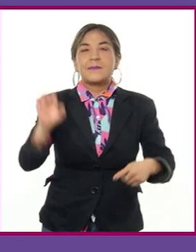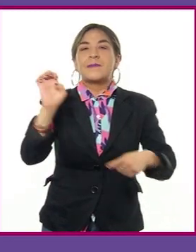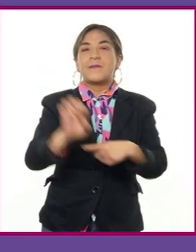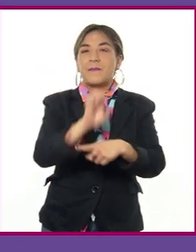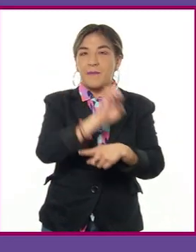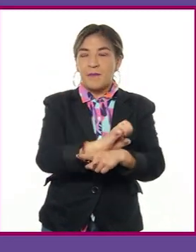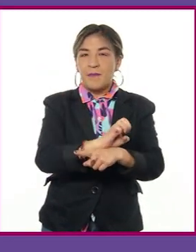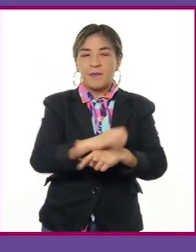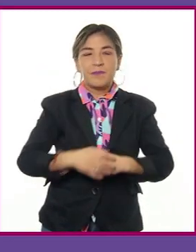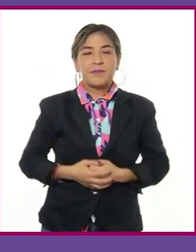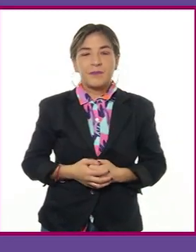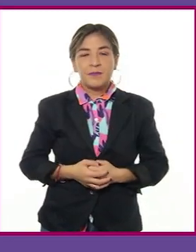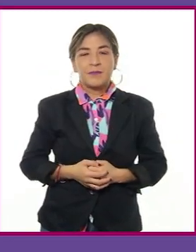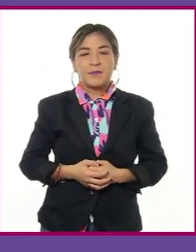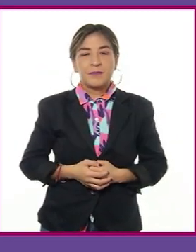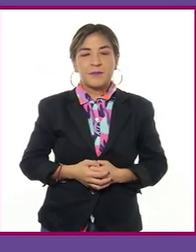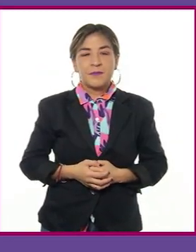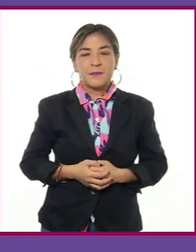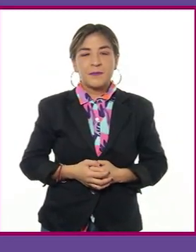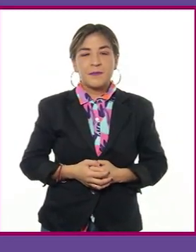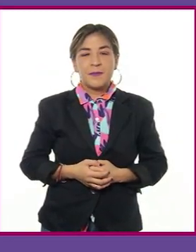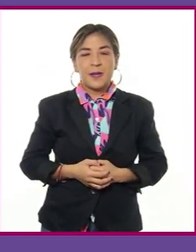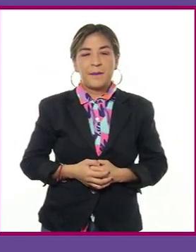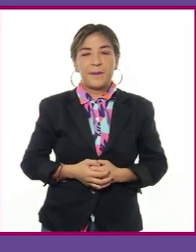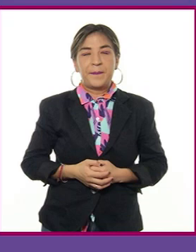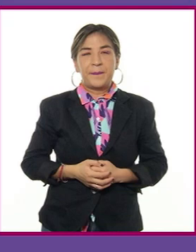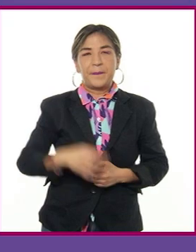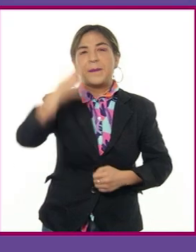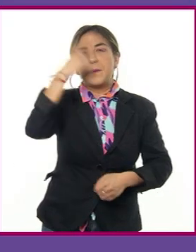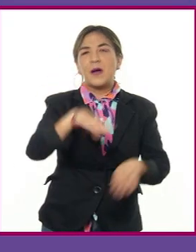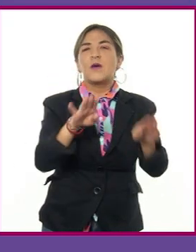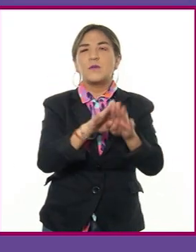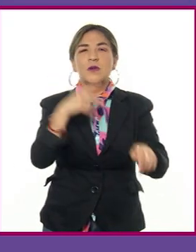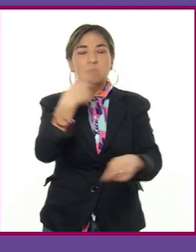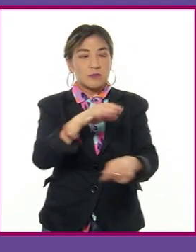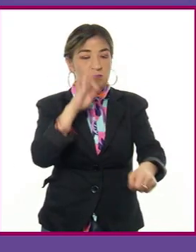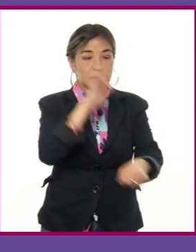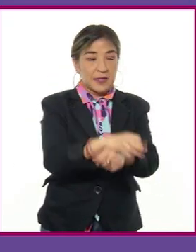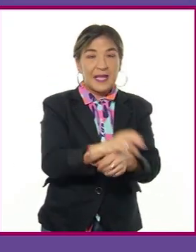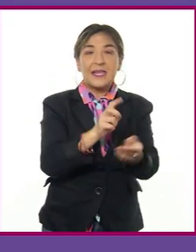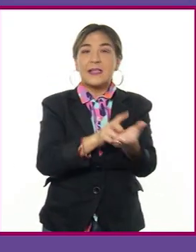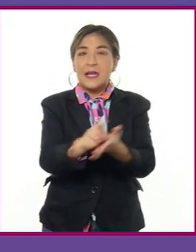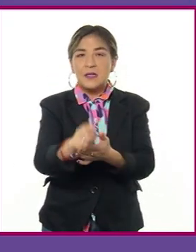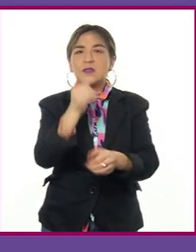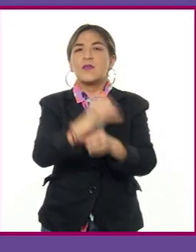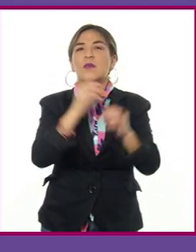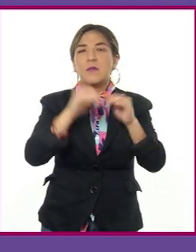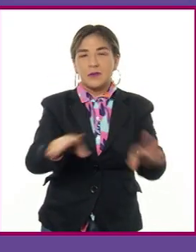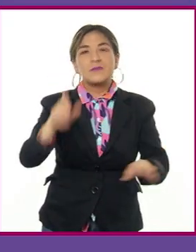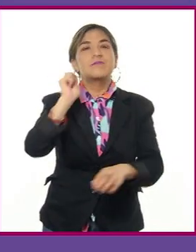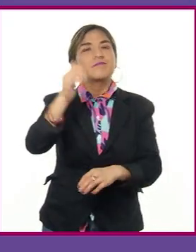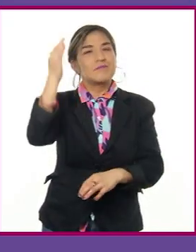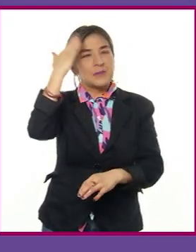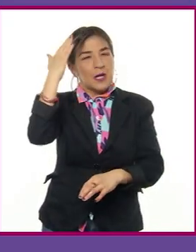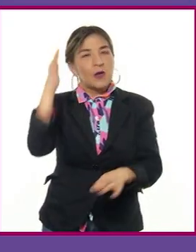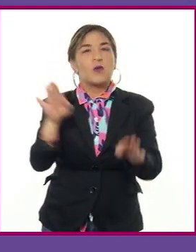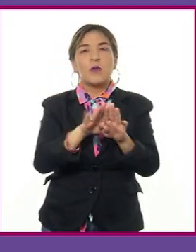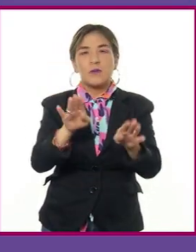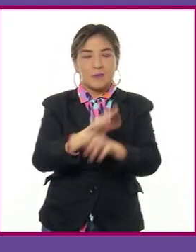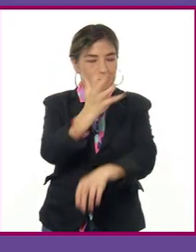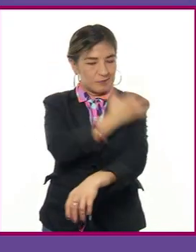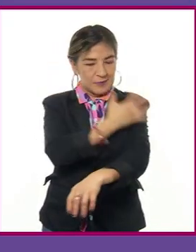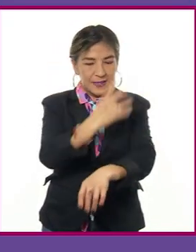Entonces, podemos decir que el principio y el derecho de acceso a la información se vincula con los principios de legalidad y de